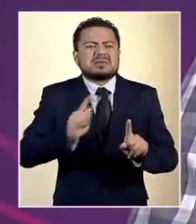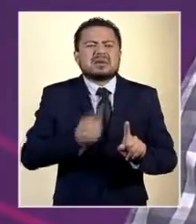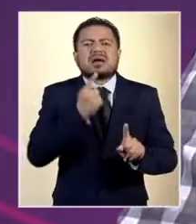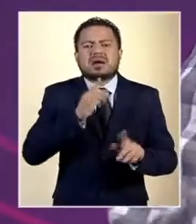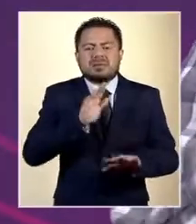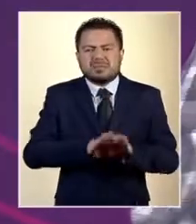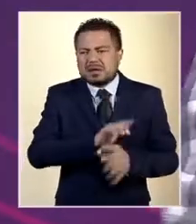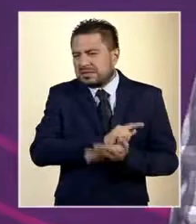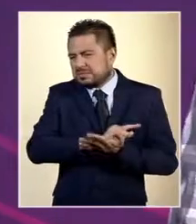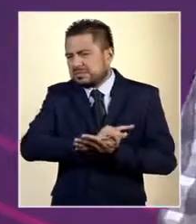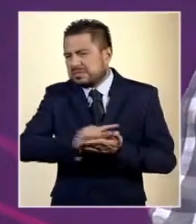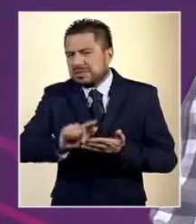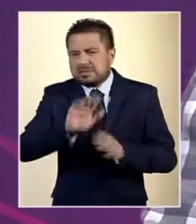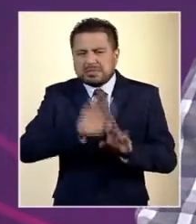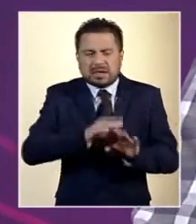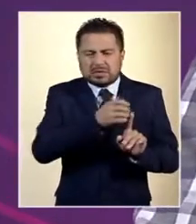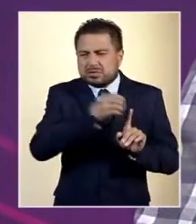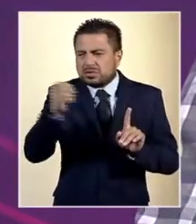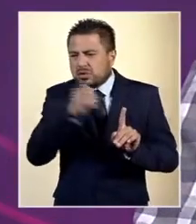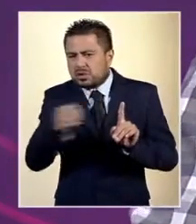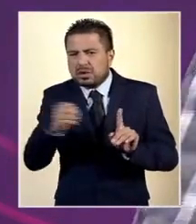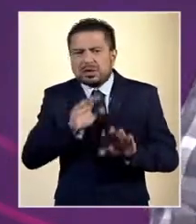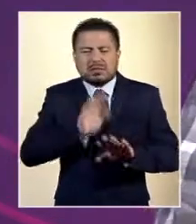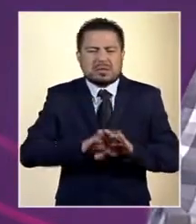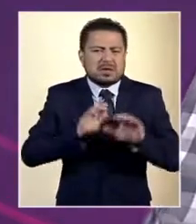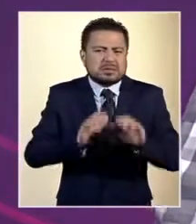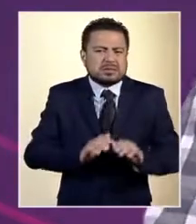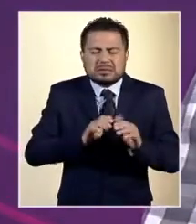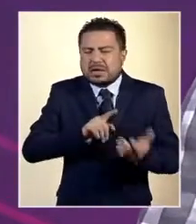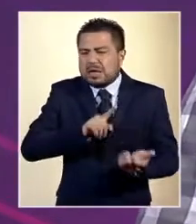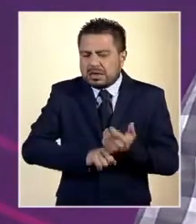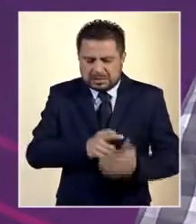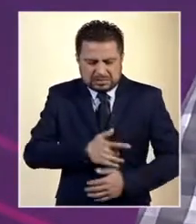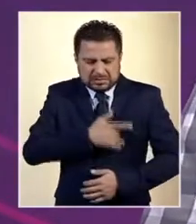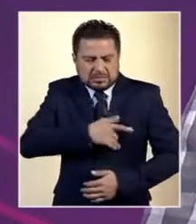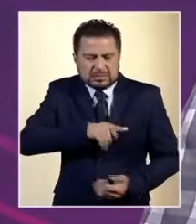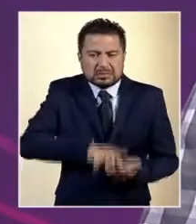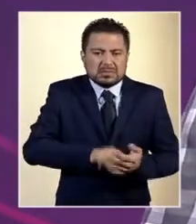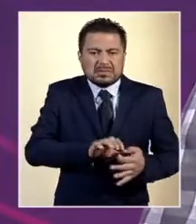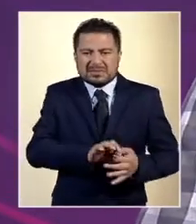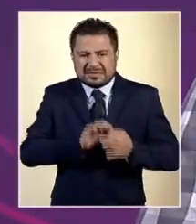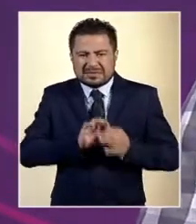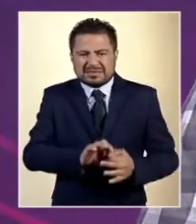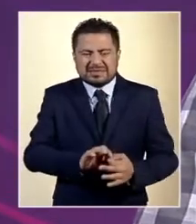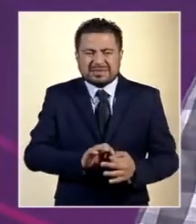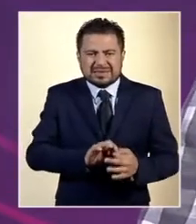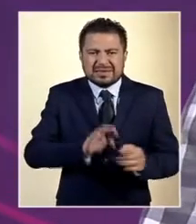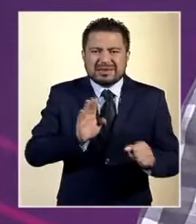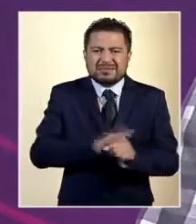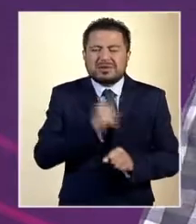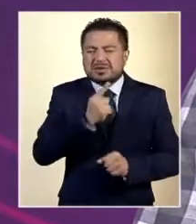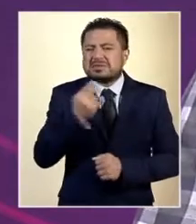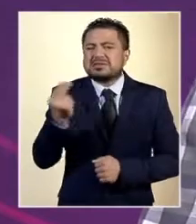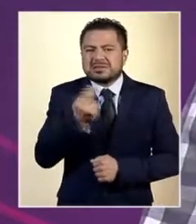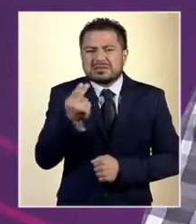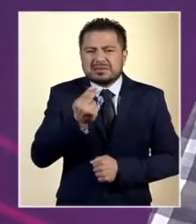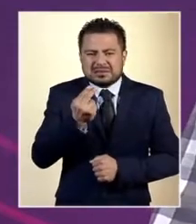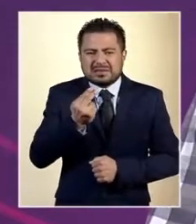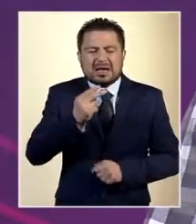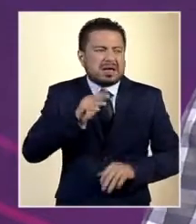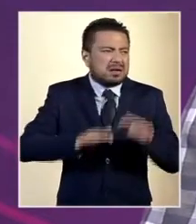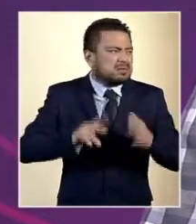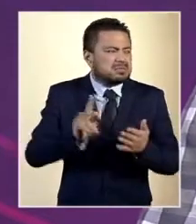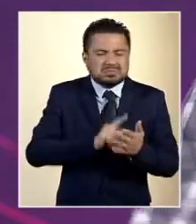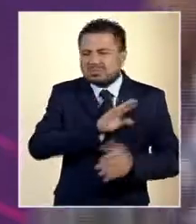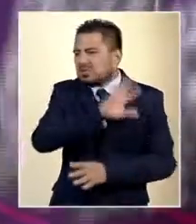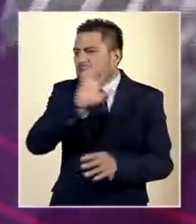más limpio, lo más ordenado, lo más cuidado, íntimo incluso, que se necesita, que todos y todas necesitamos